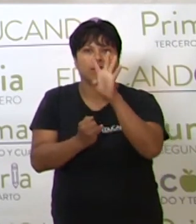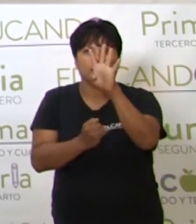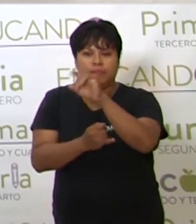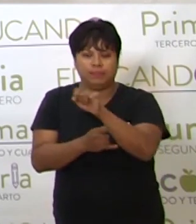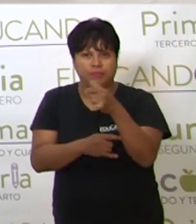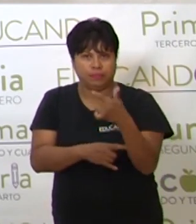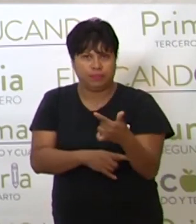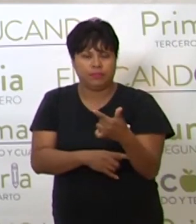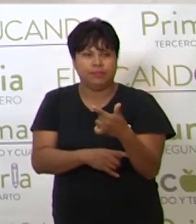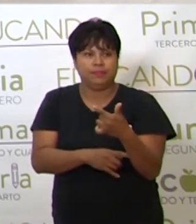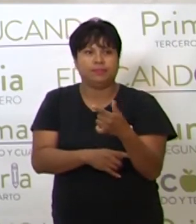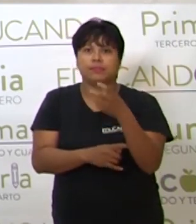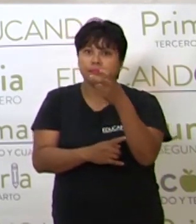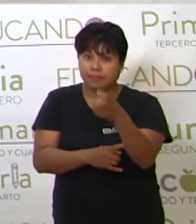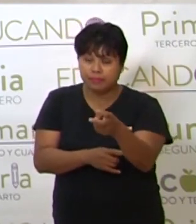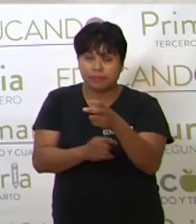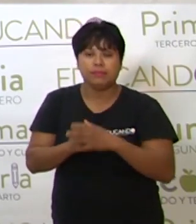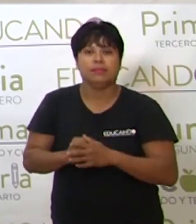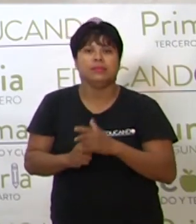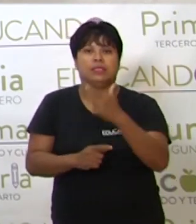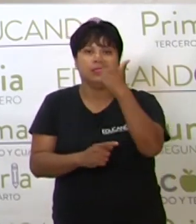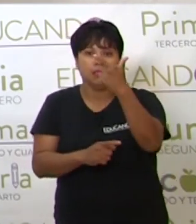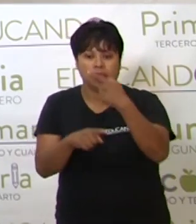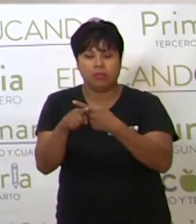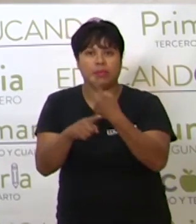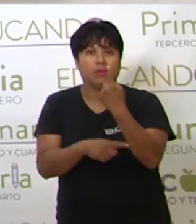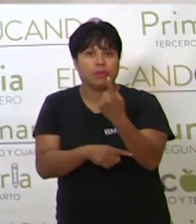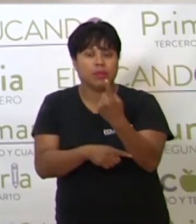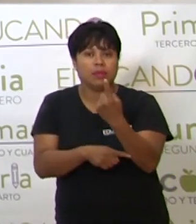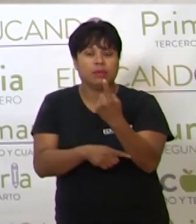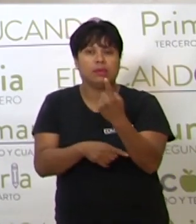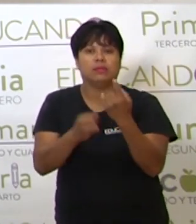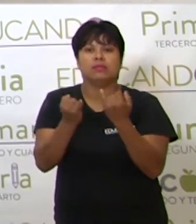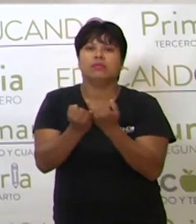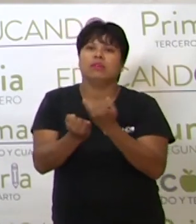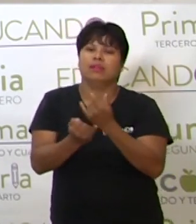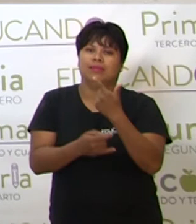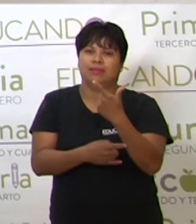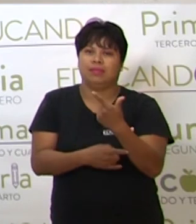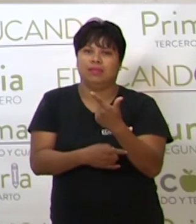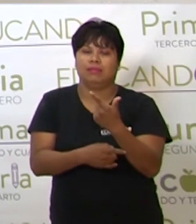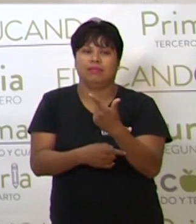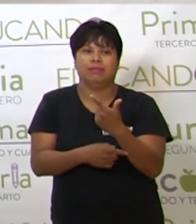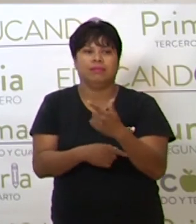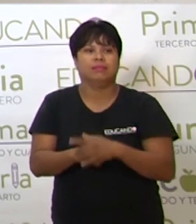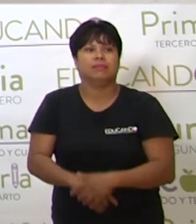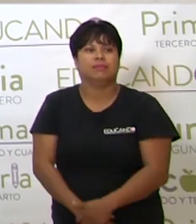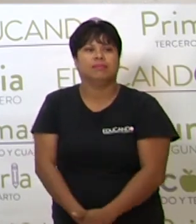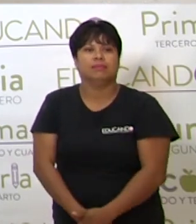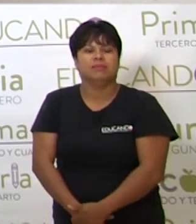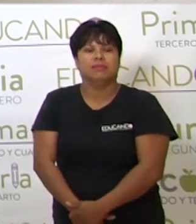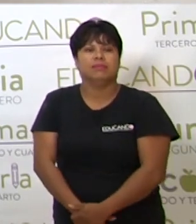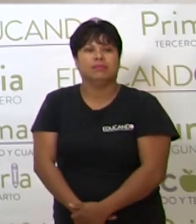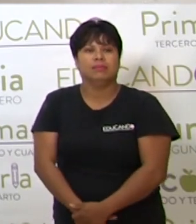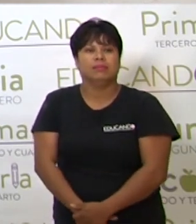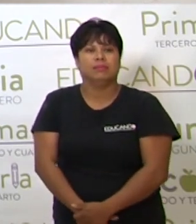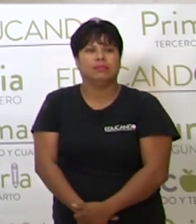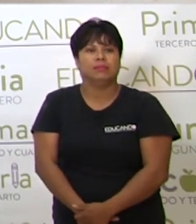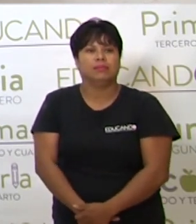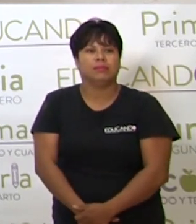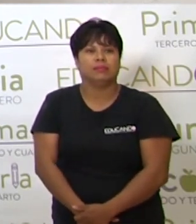séptimos y de ahí siete por uno son siete aquí lo tenemos